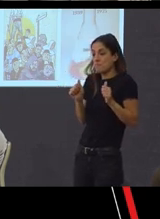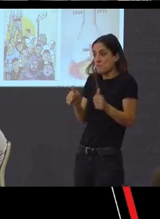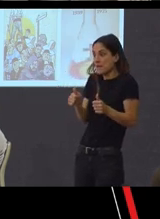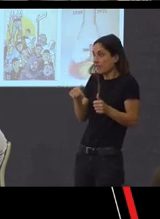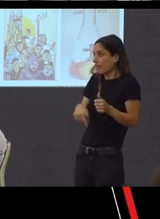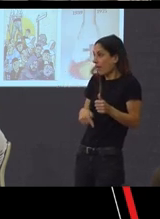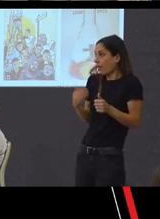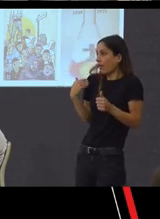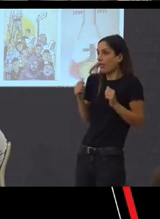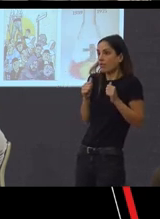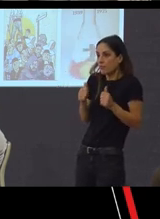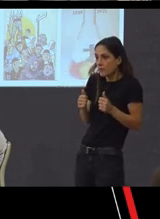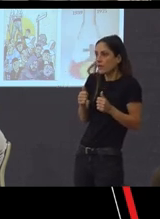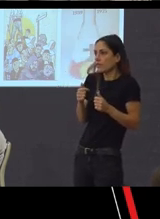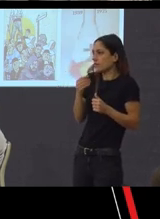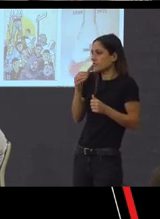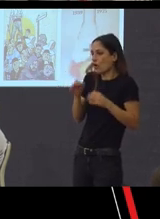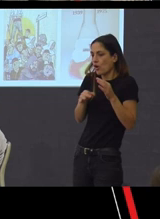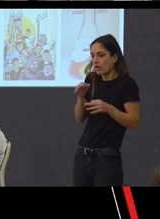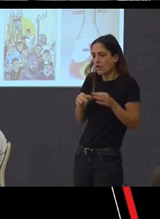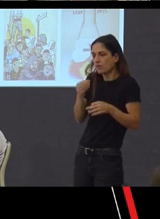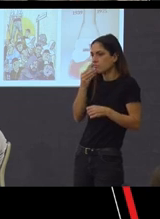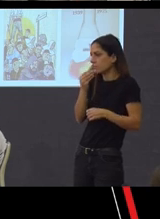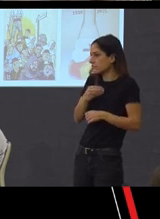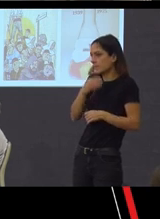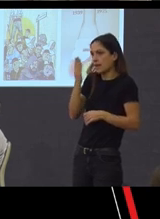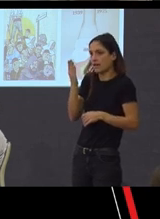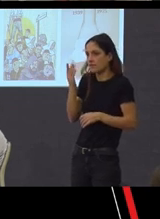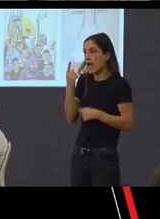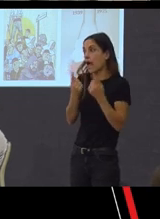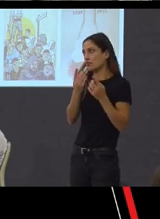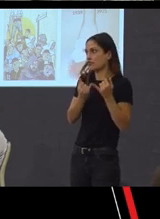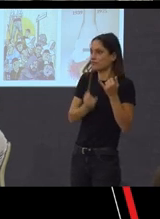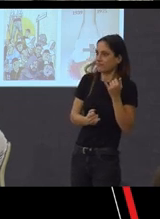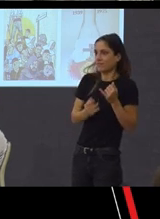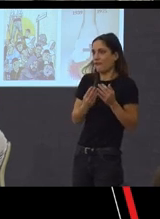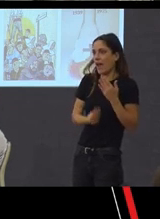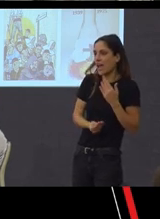momento, magnífica, non sempre así, ou seja, que cando é así, hai que celebrarlo.